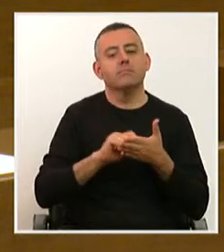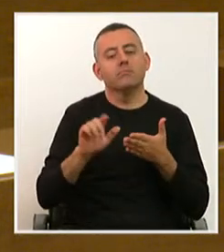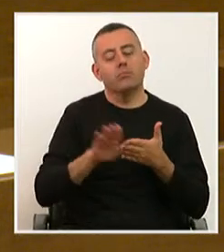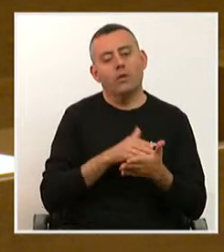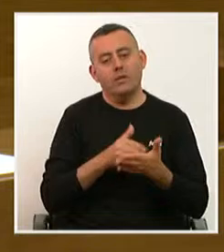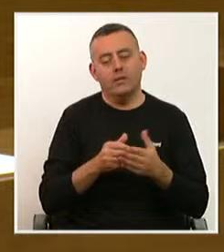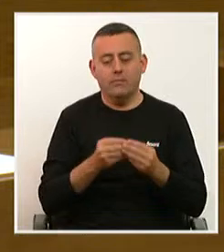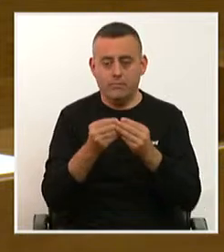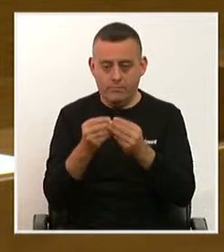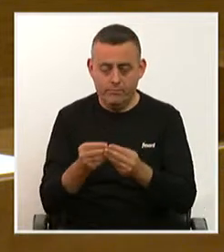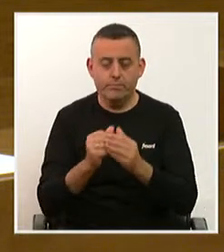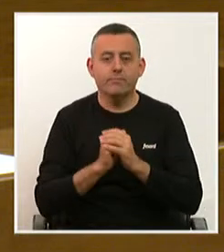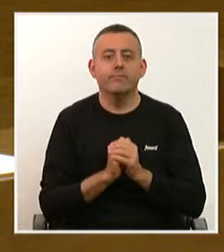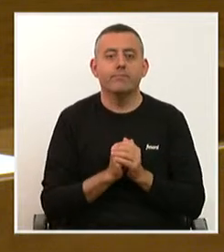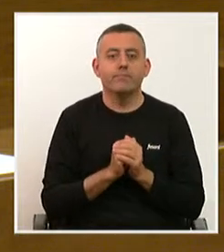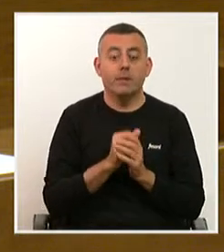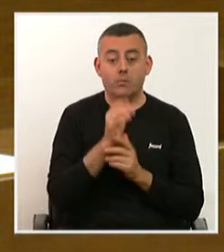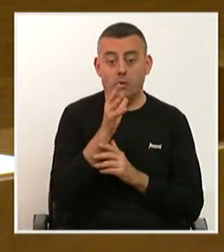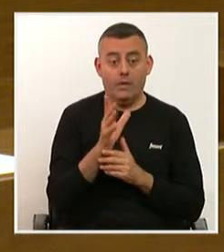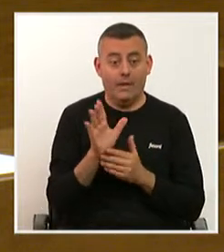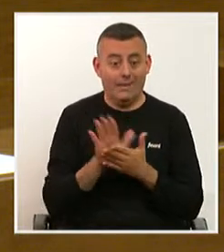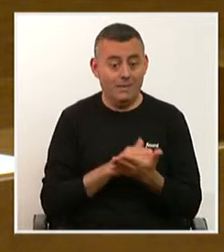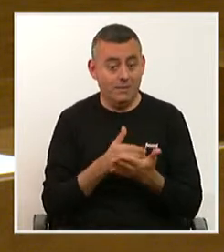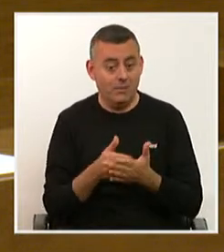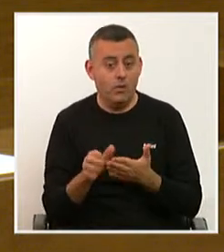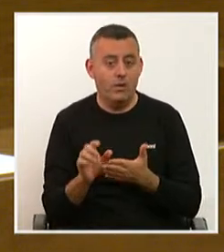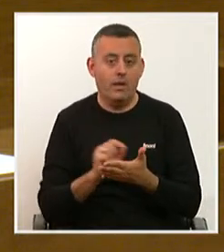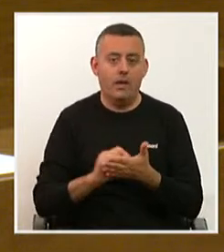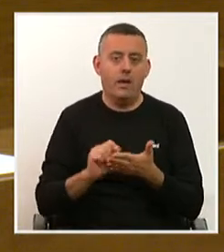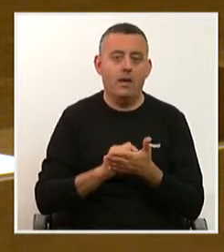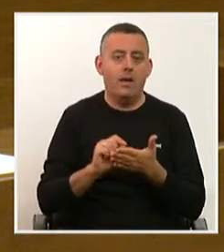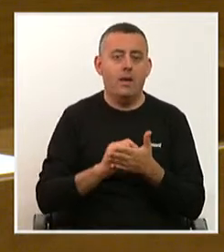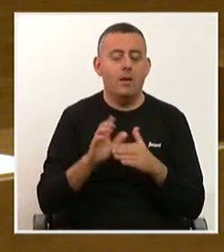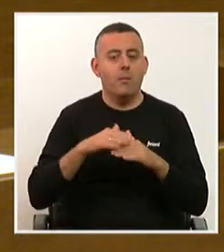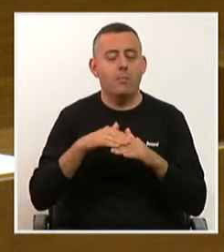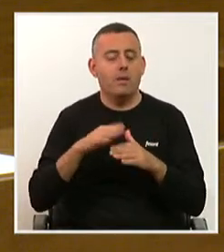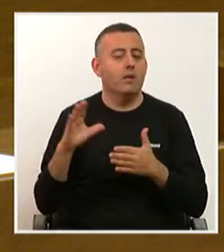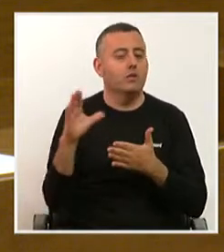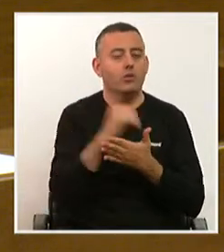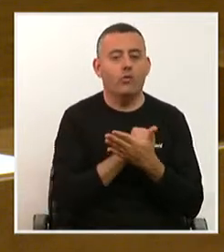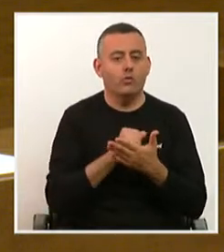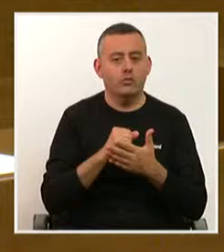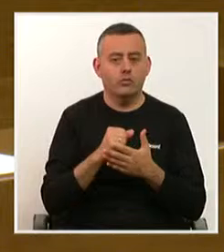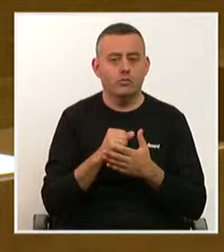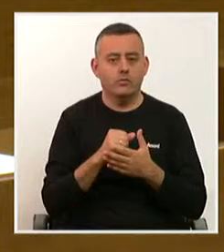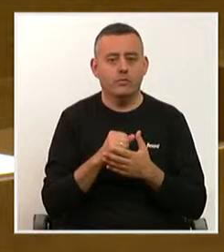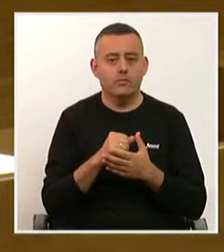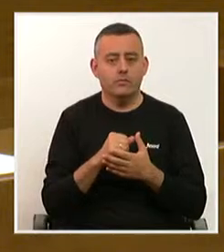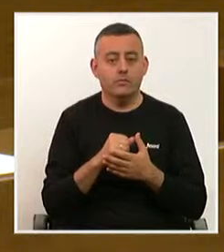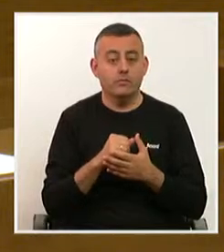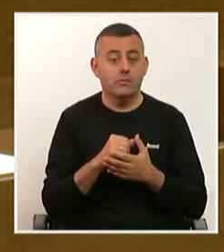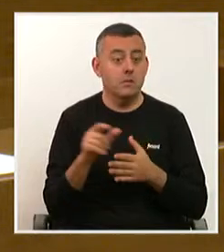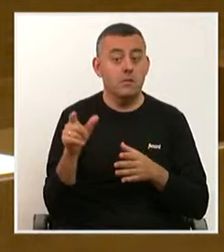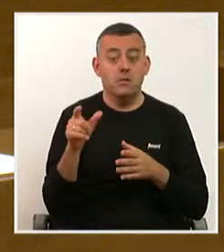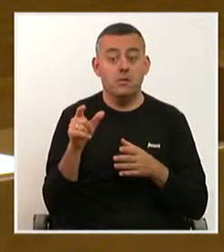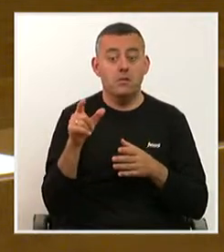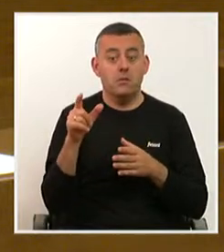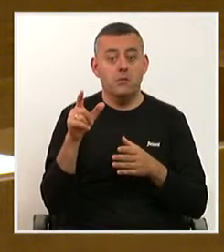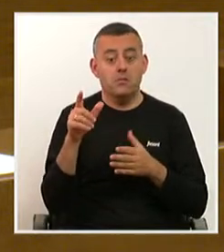que que una carac universal erre